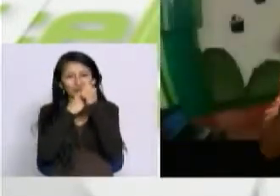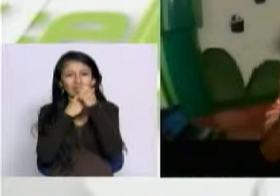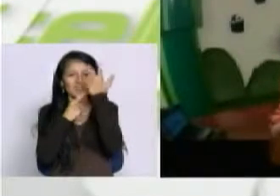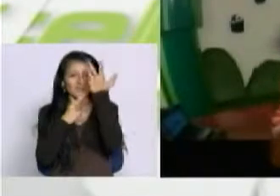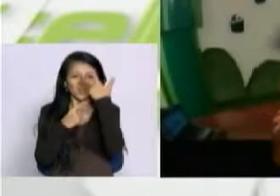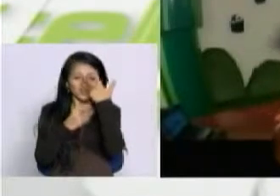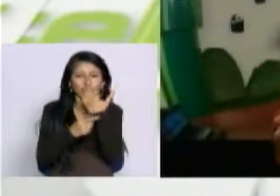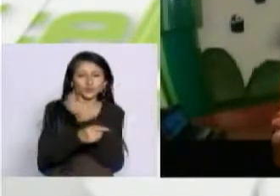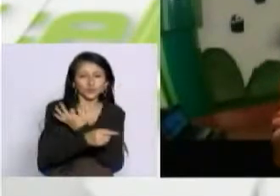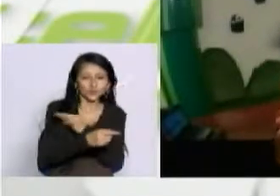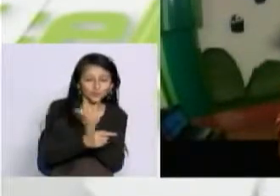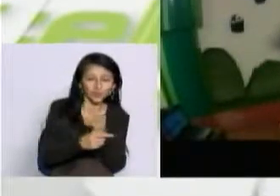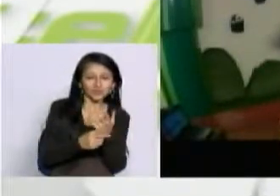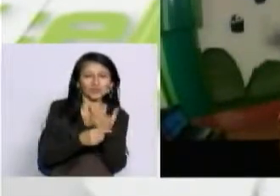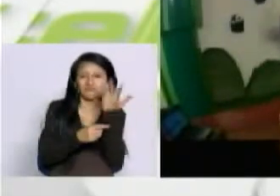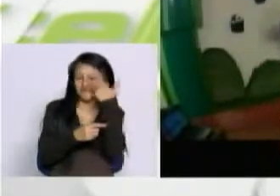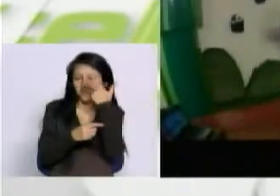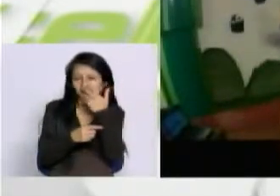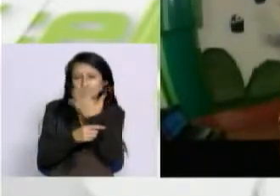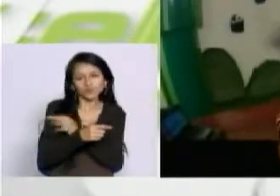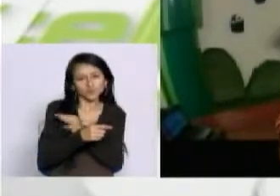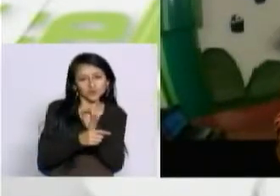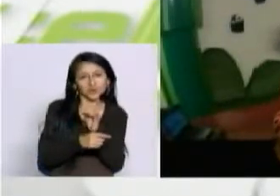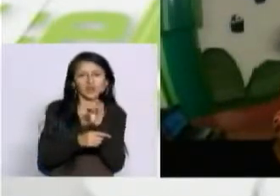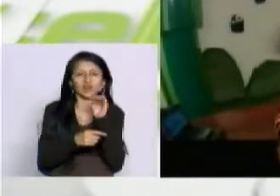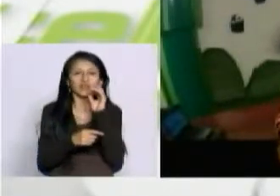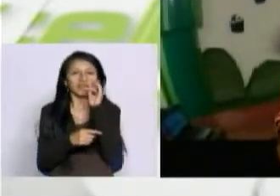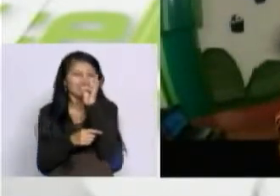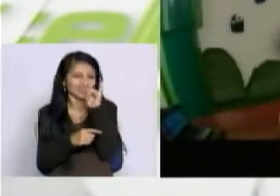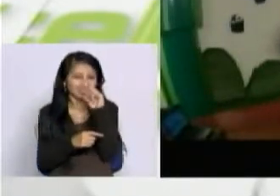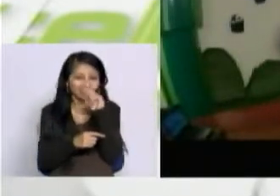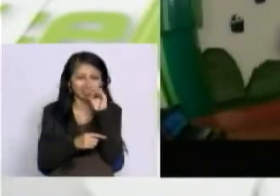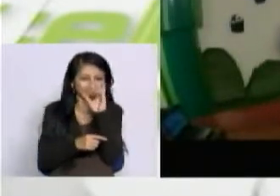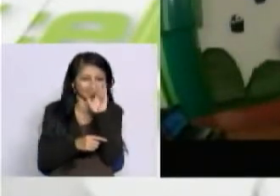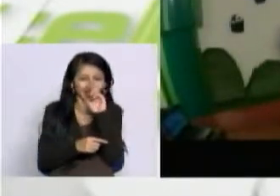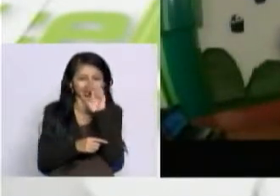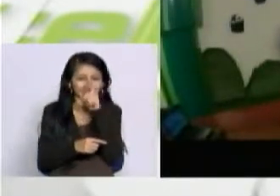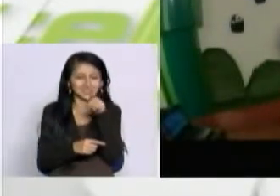iconos de las principales redes como Facebook, Twitter, Pinterest, Instagram,